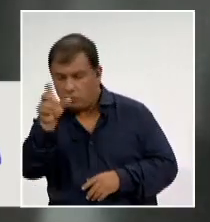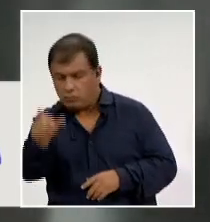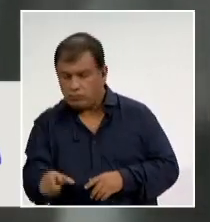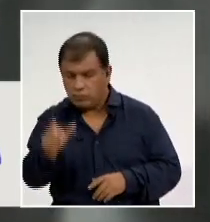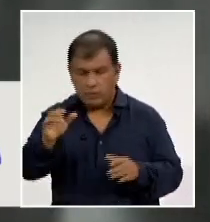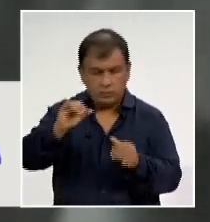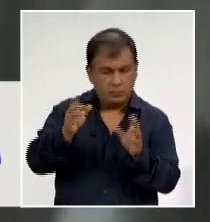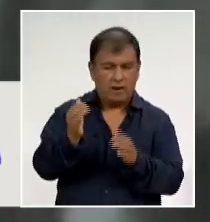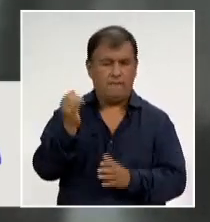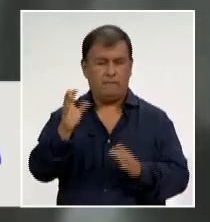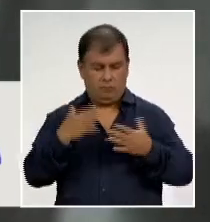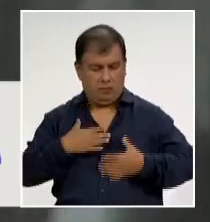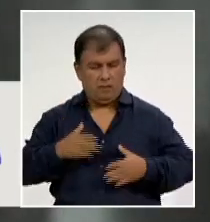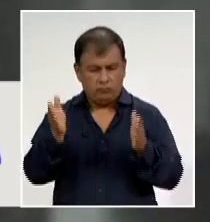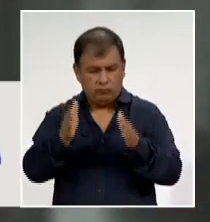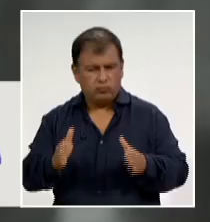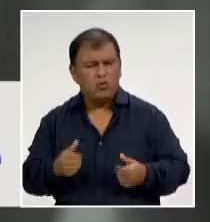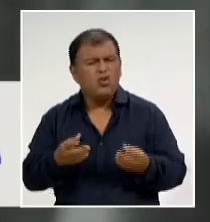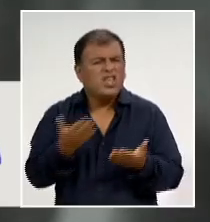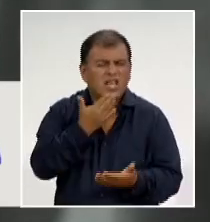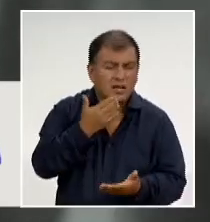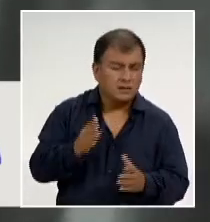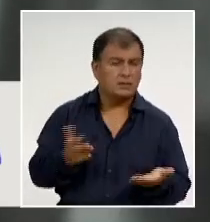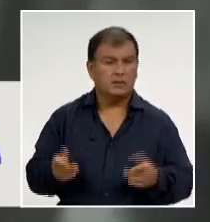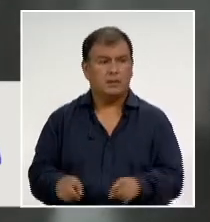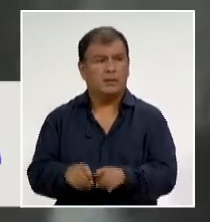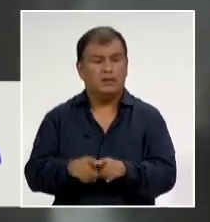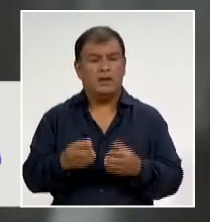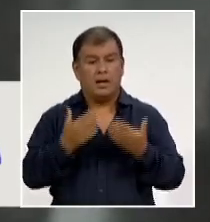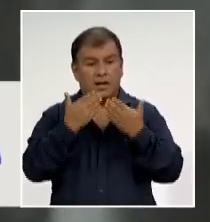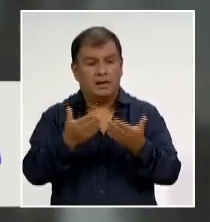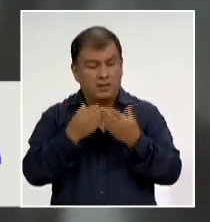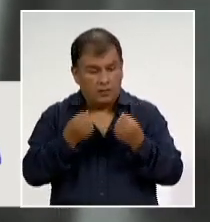característica física de las personas, quiénes estarían ahí detrás. Bien,